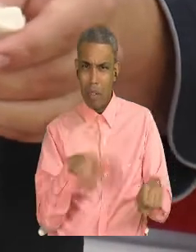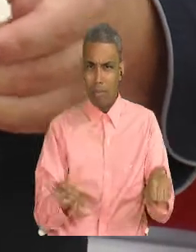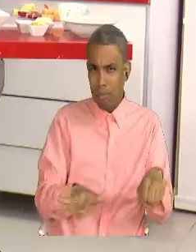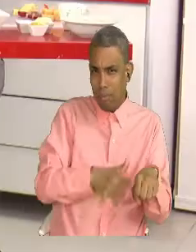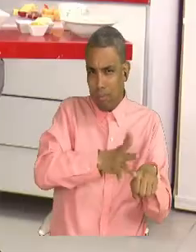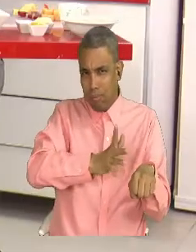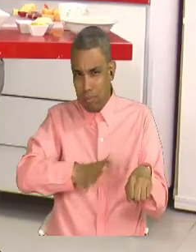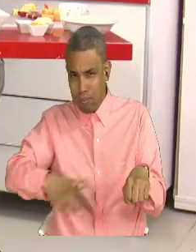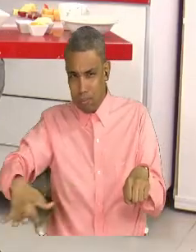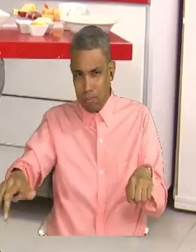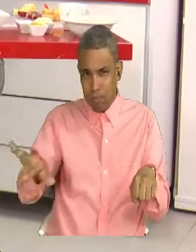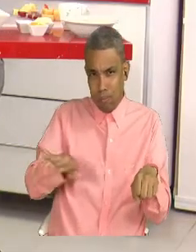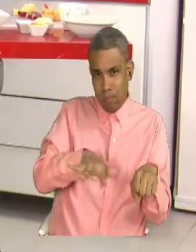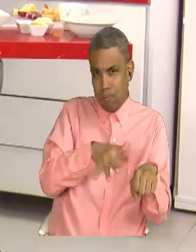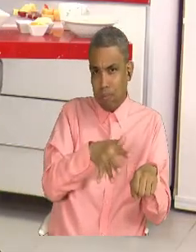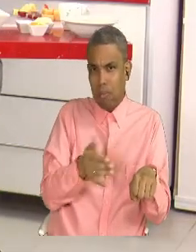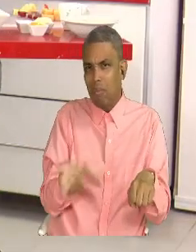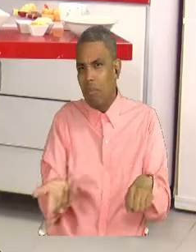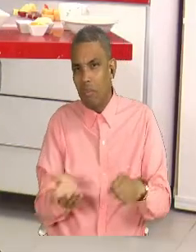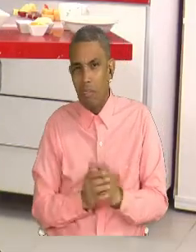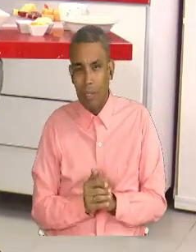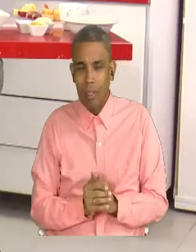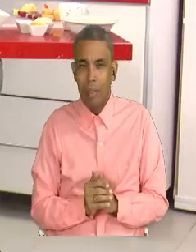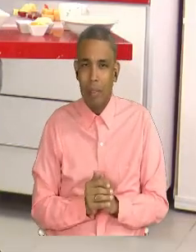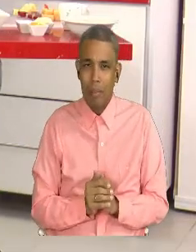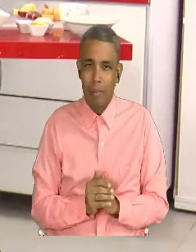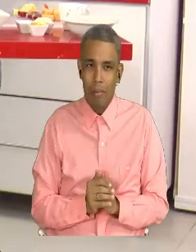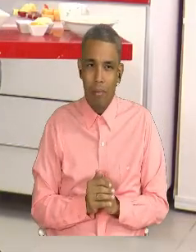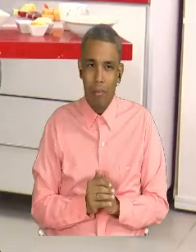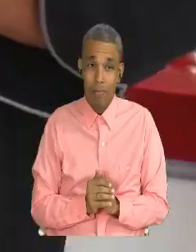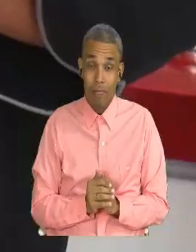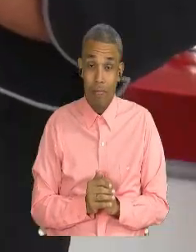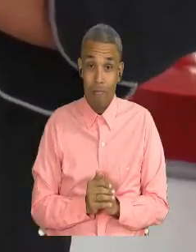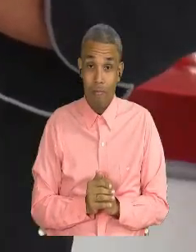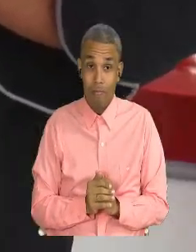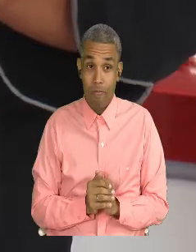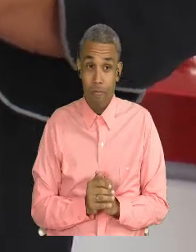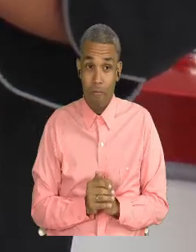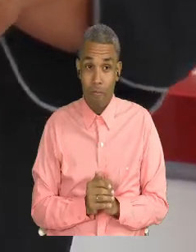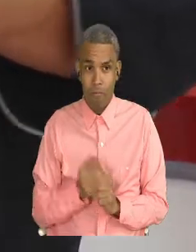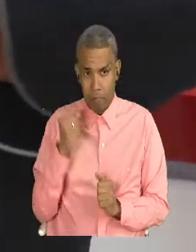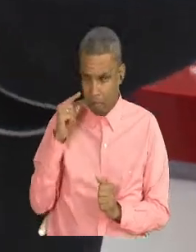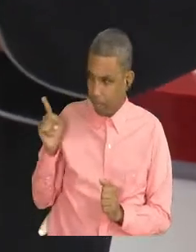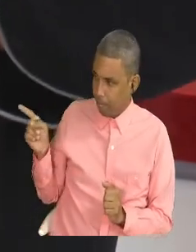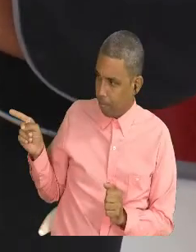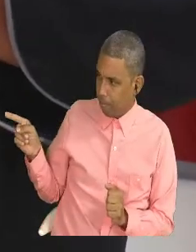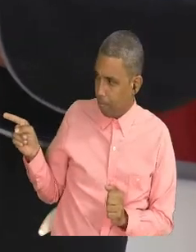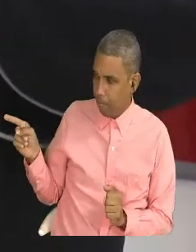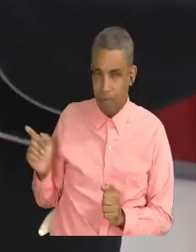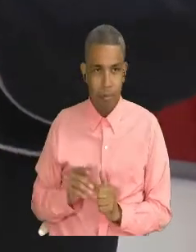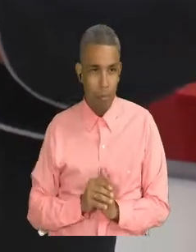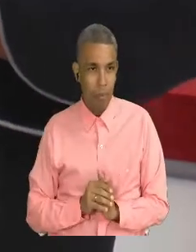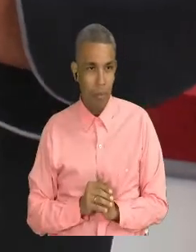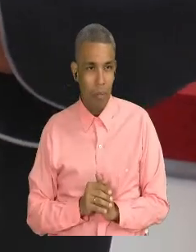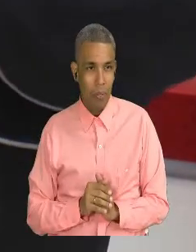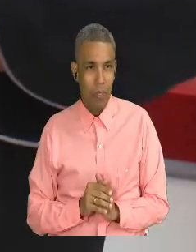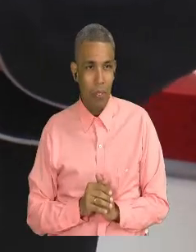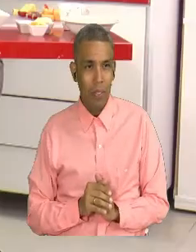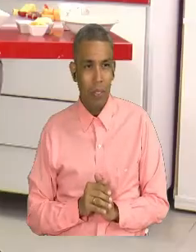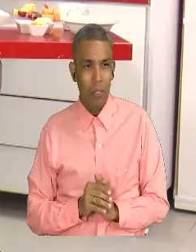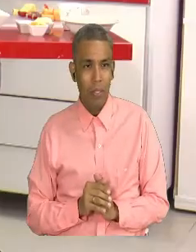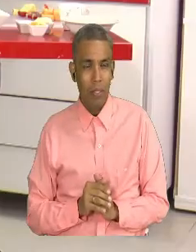el ambiente. El palmito debe estar frío y al quitarle la capa, la lámina de plástico, queda pegado ahí. Pero